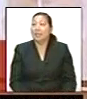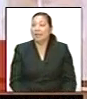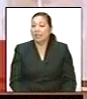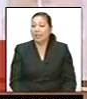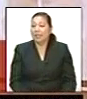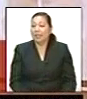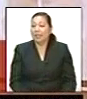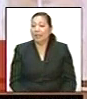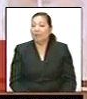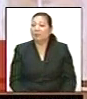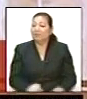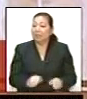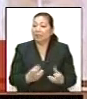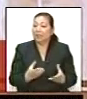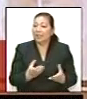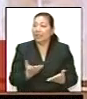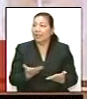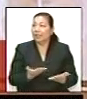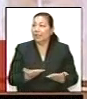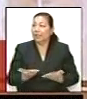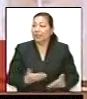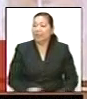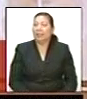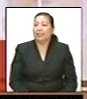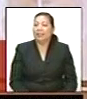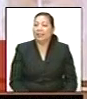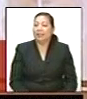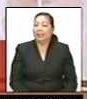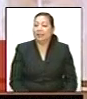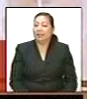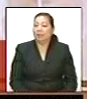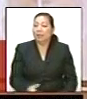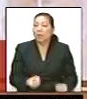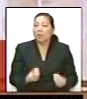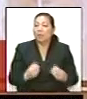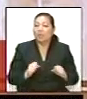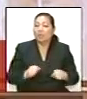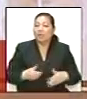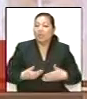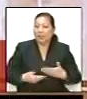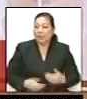a cualquiera que esté interesado en averiguar cómo se avanza.